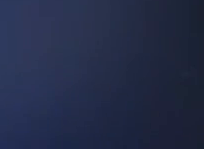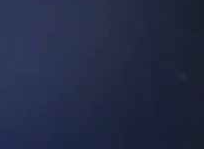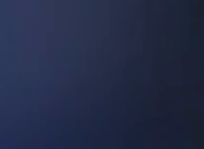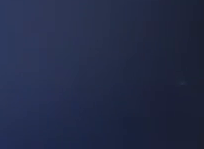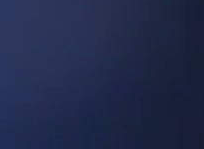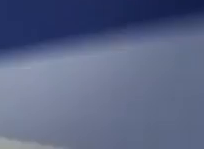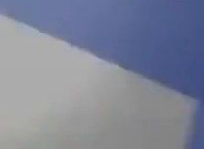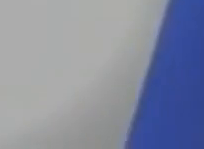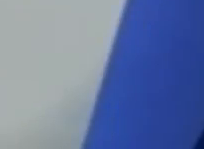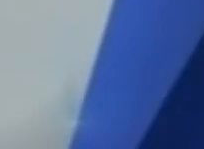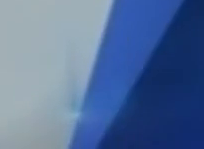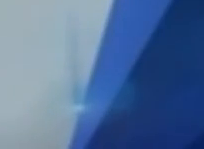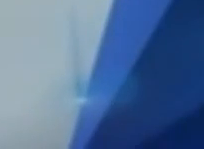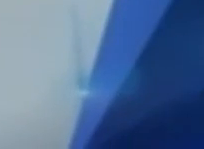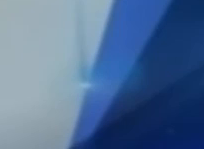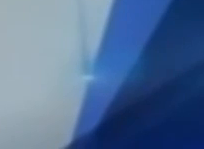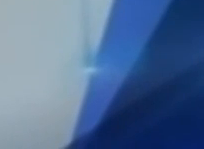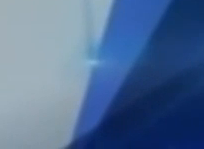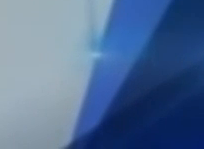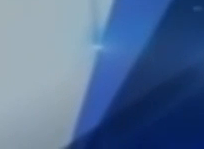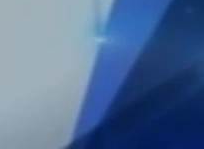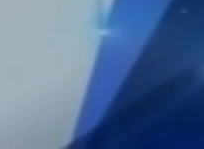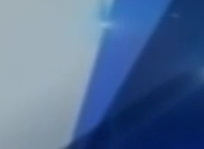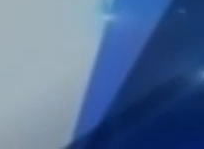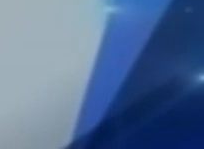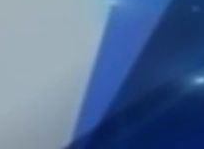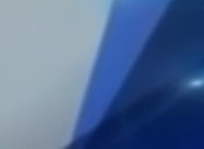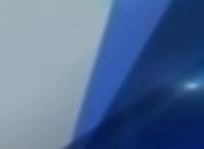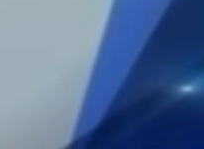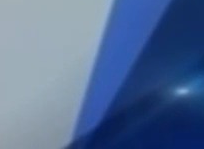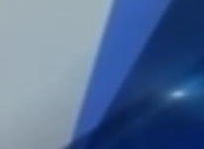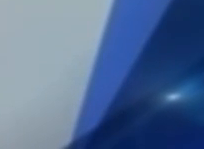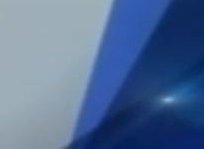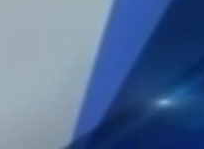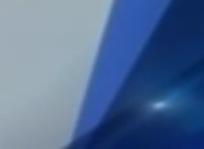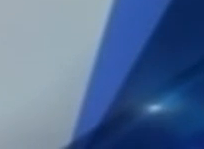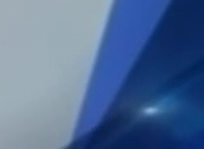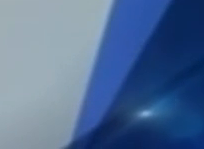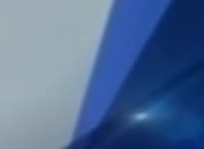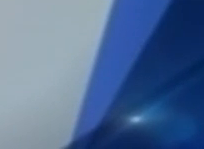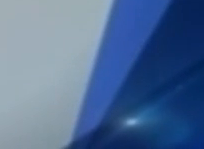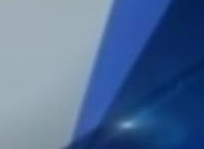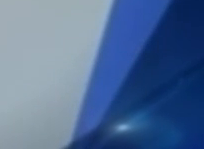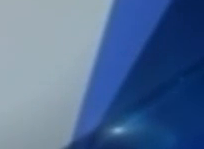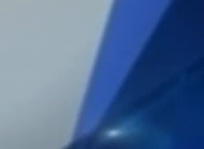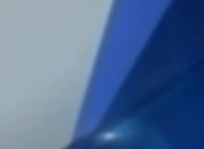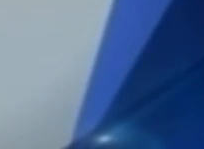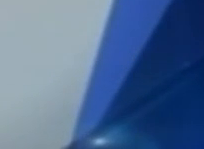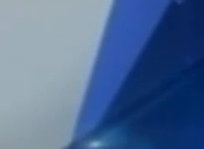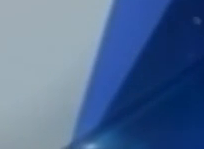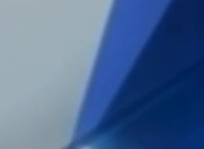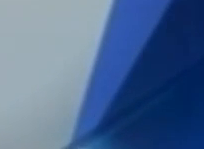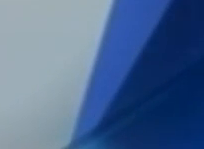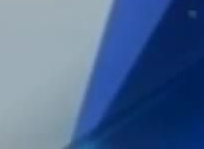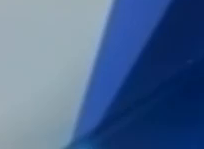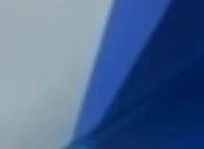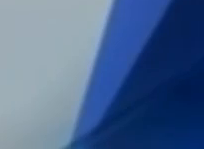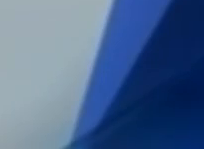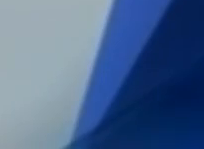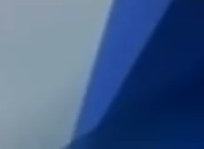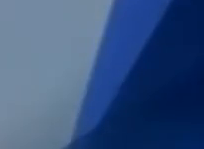conversatorio del presidente constitucional del ecuador con medios de comunicación desde el sur de quito